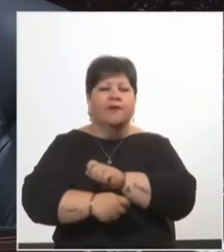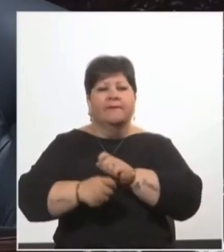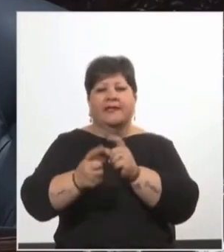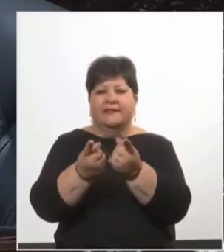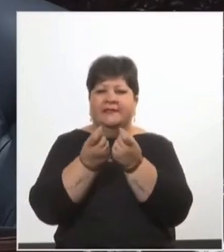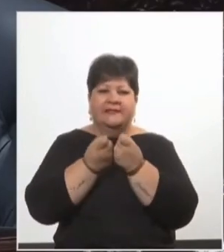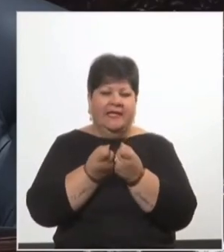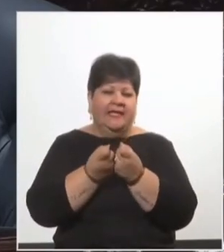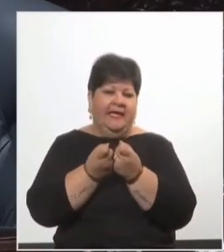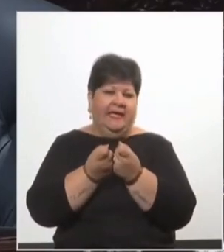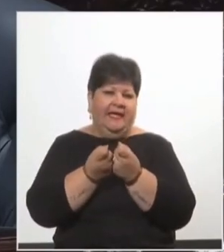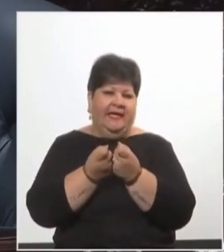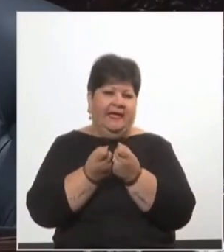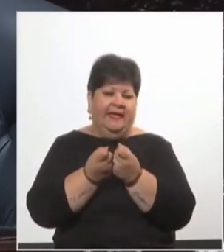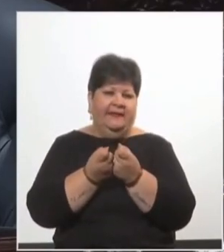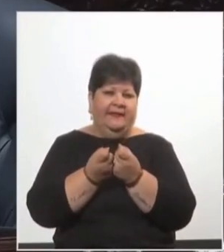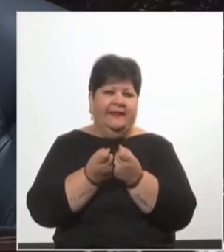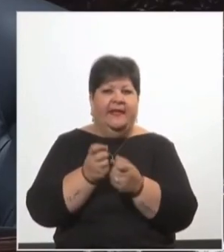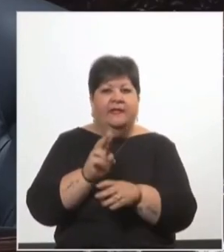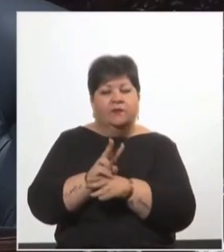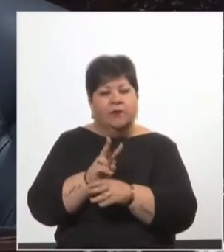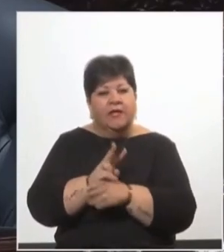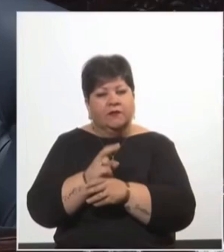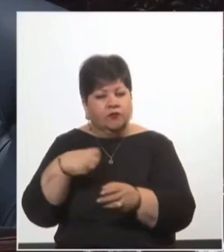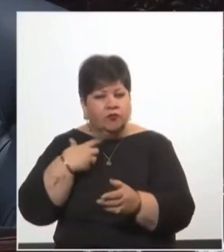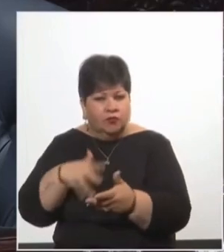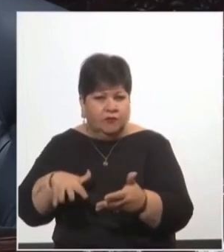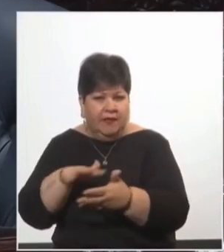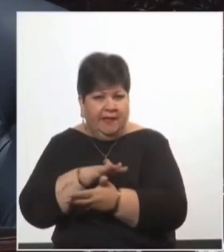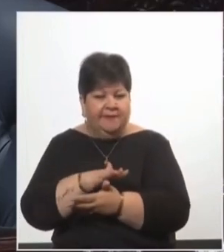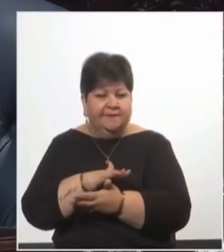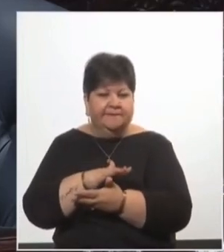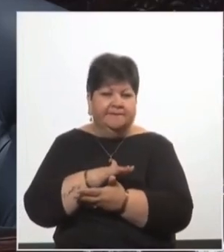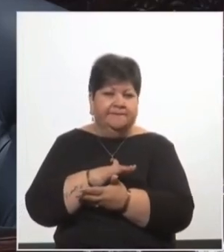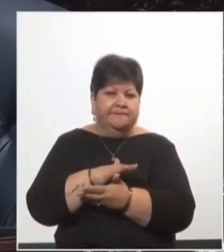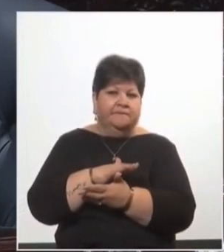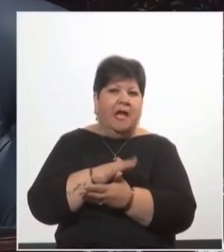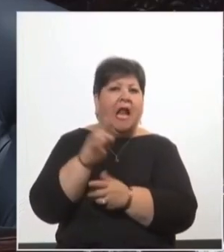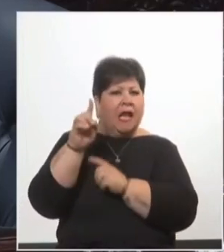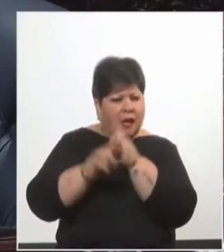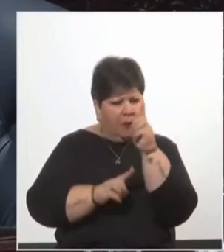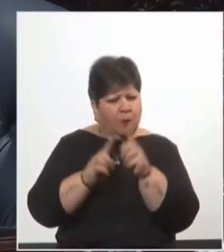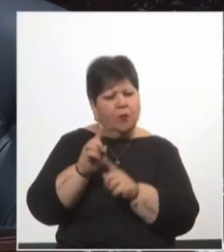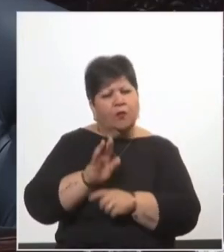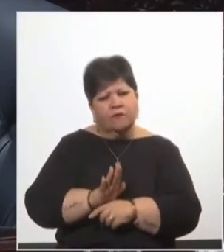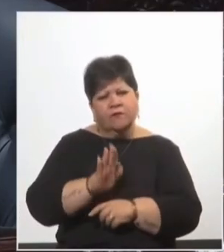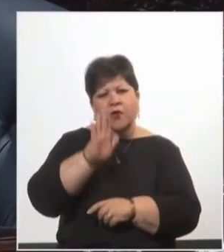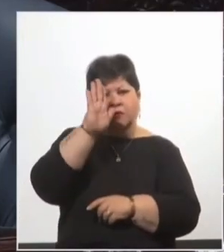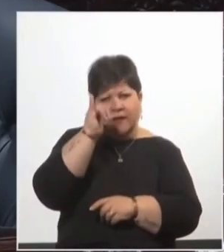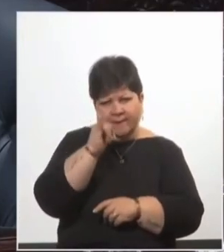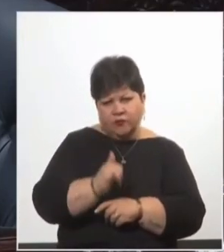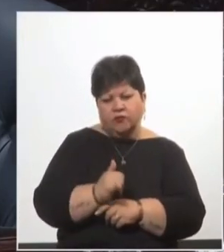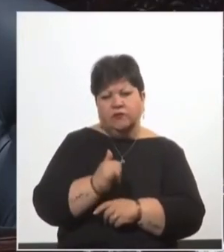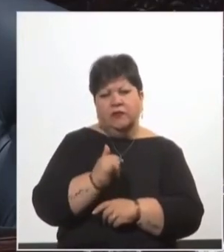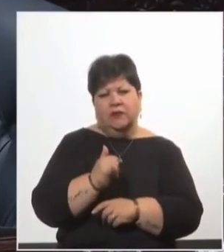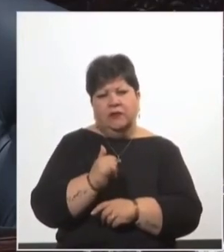necesaria, diciendo que hay algunos aspectos que votamos y que lo vemos con buenos